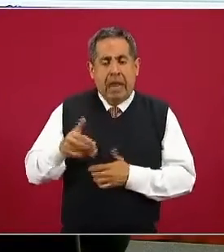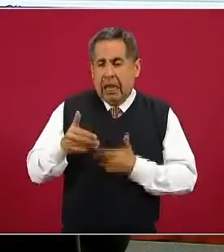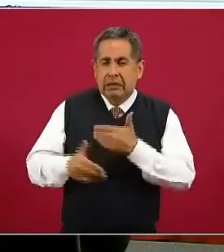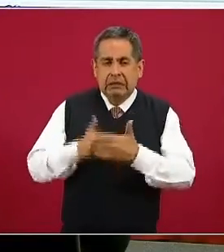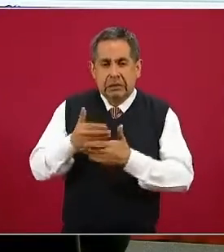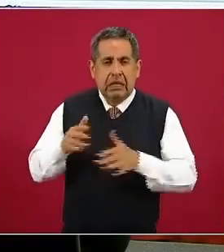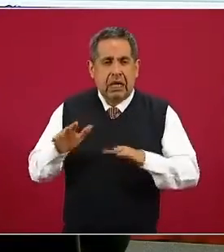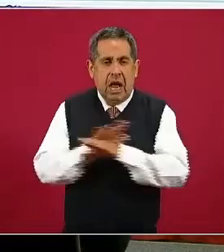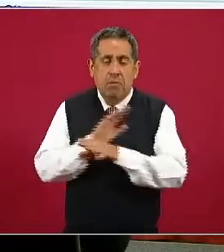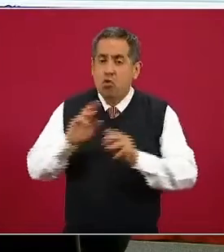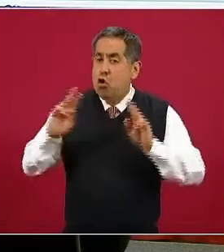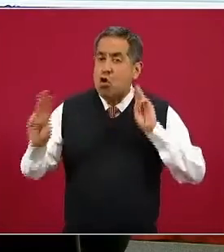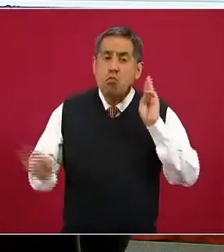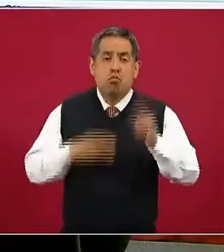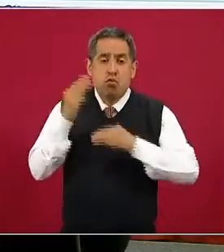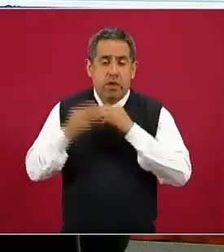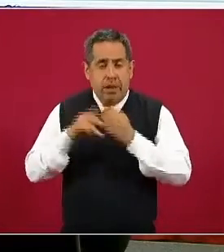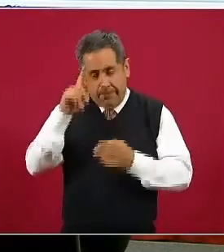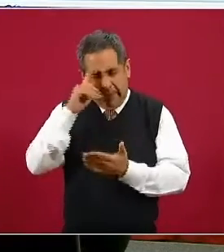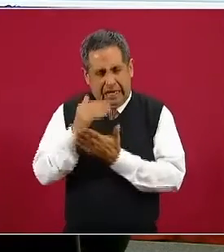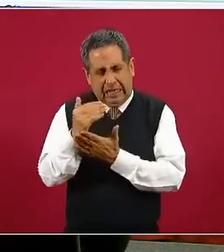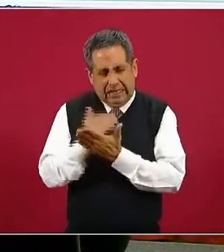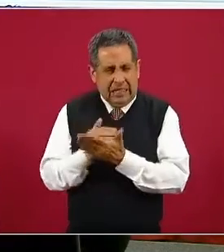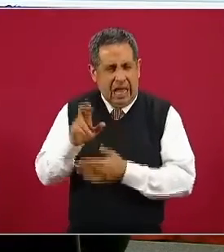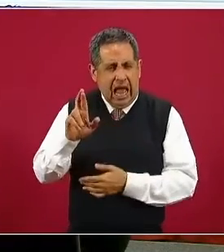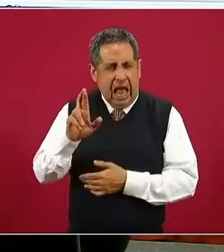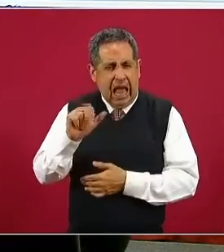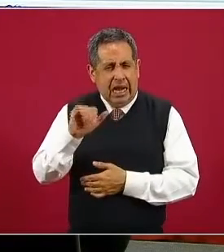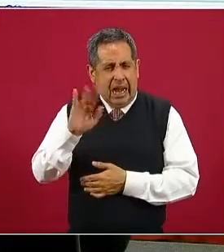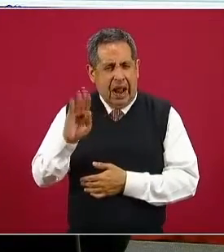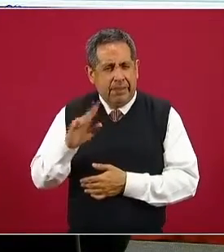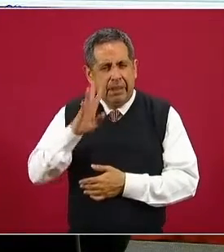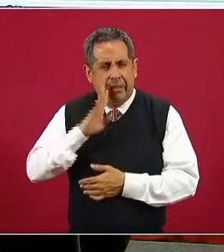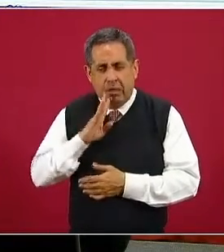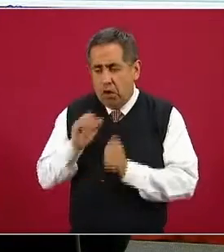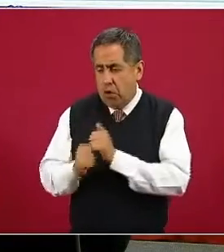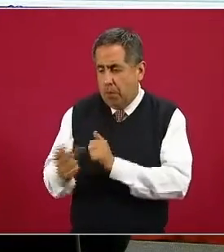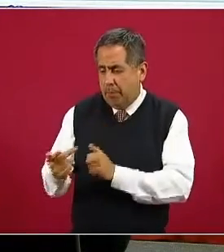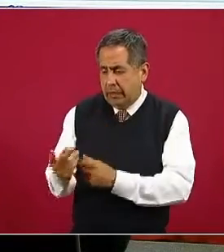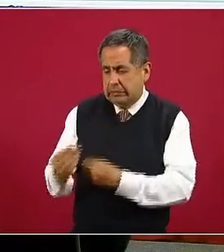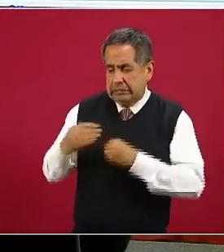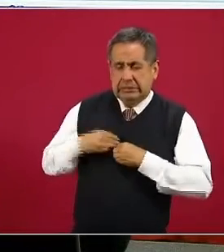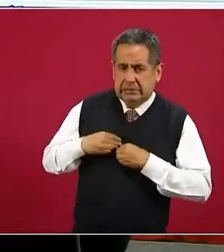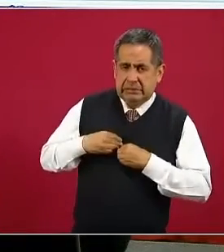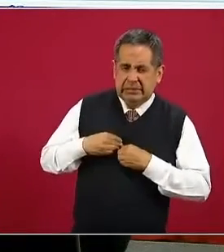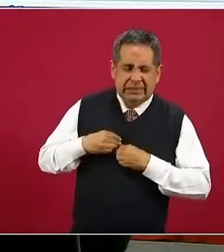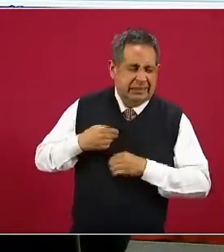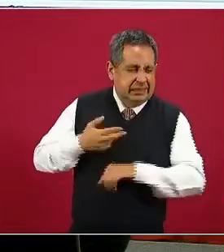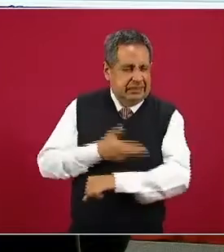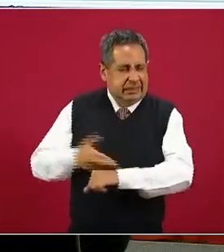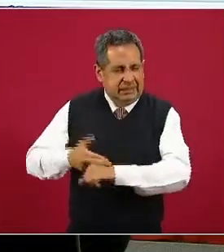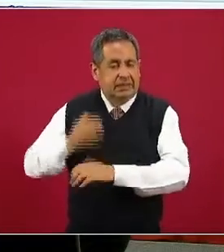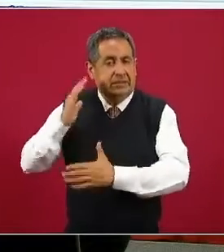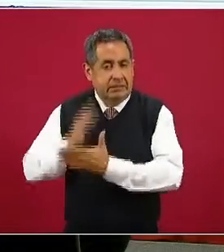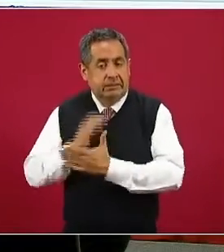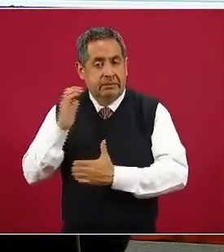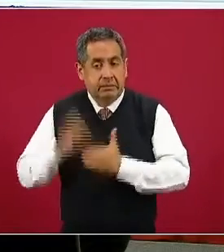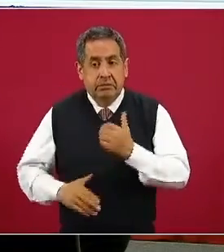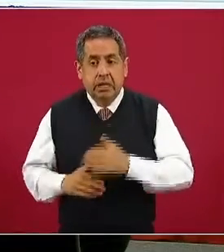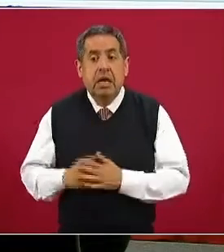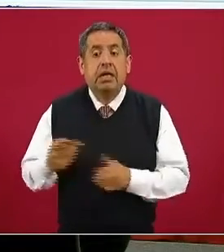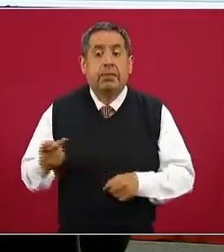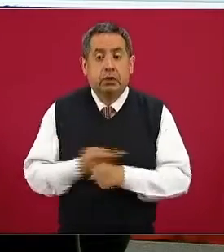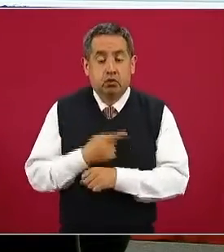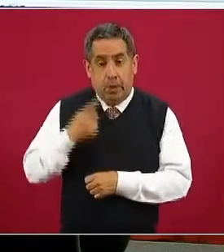regional y mundial de eliminación de la rabia transmitida por perros. La siguiente, por favor. Y esto es lo que se ha logrado.